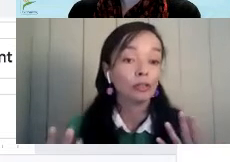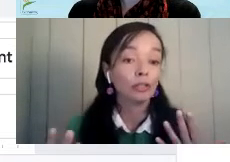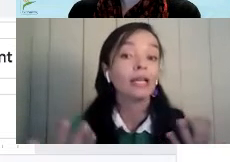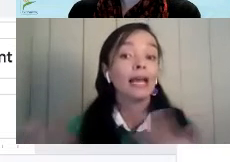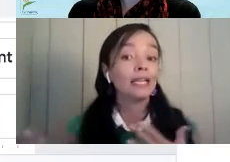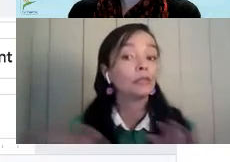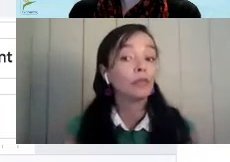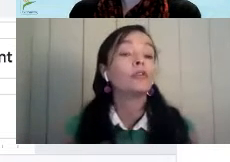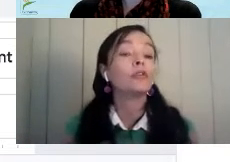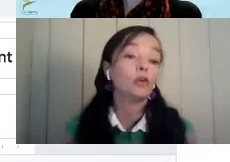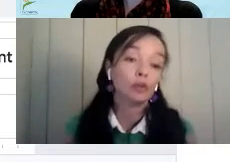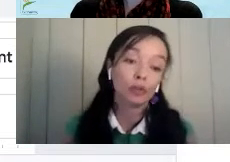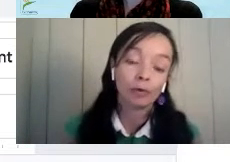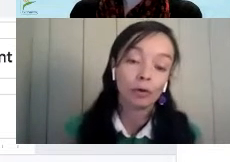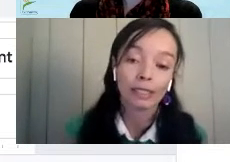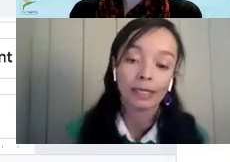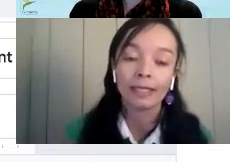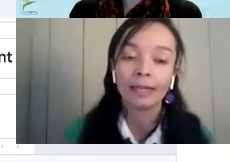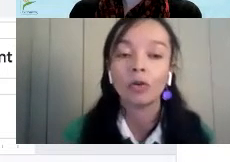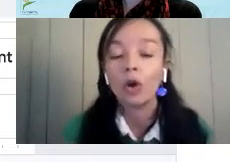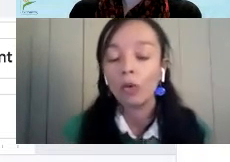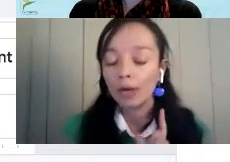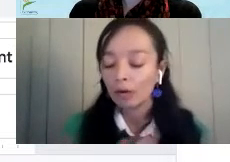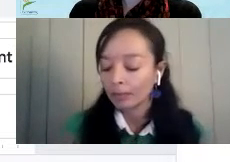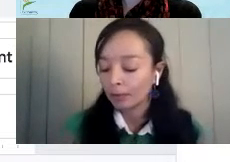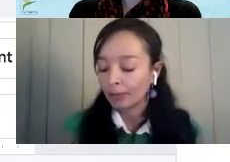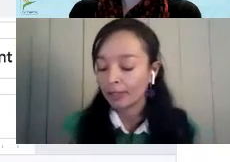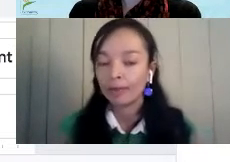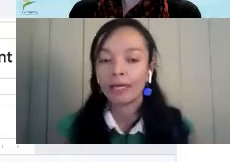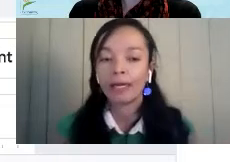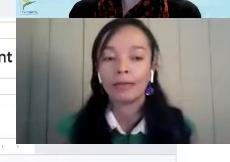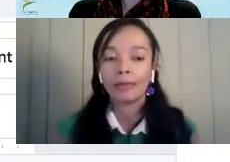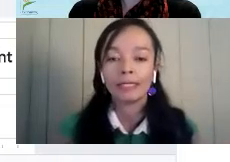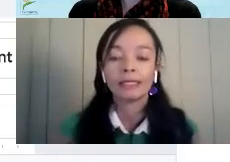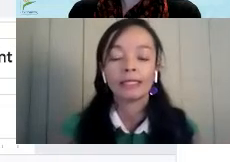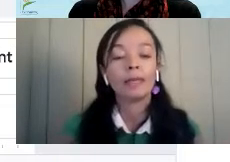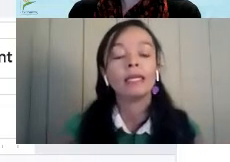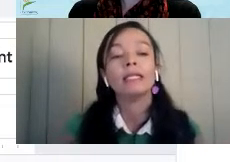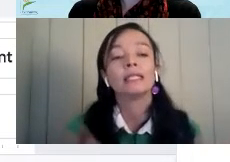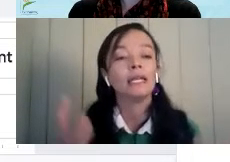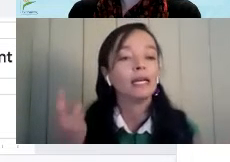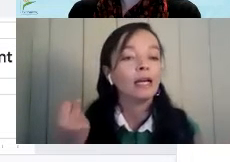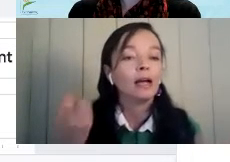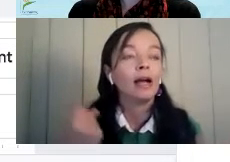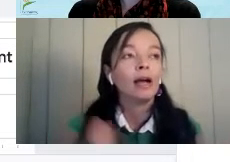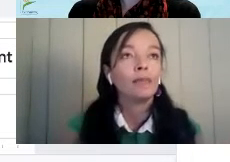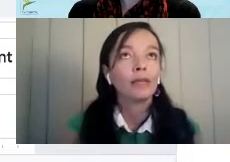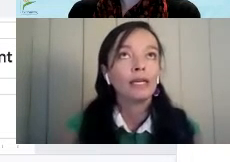Entonces, ahí es cuando reconocemos lo que está diciendo. Una cosa importante para decir también es que